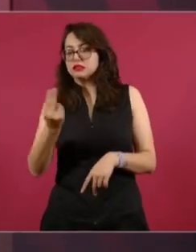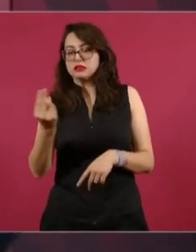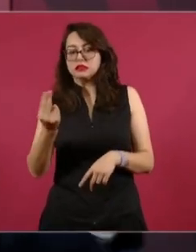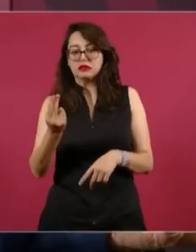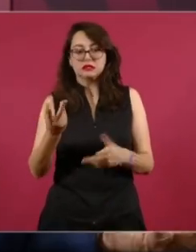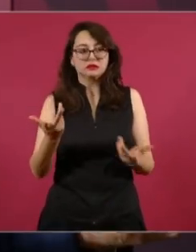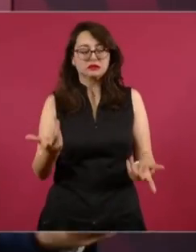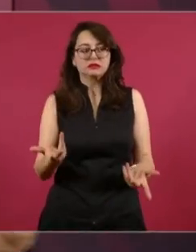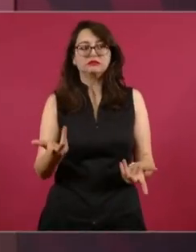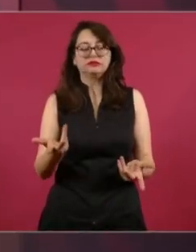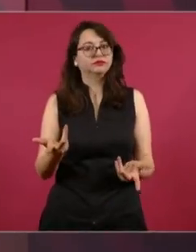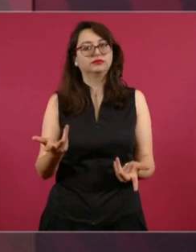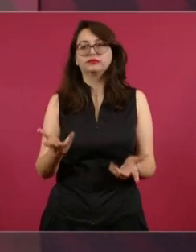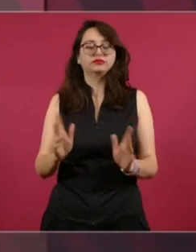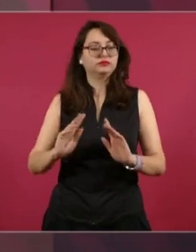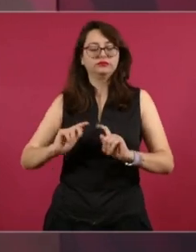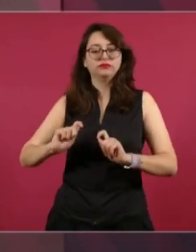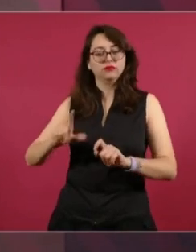no se pierda,